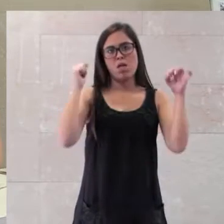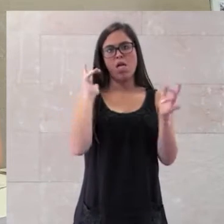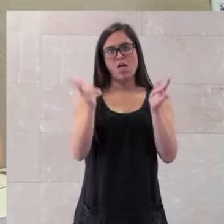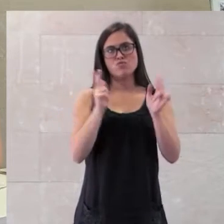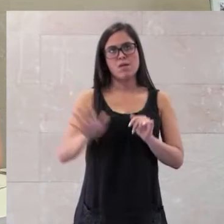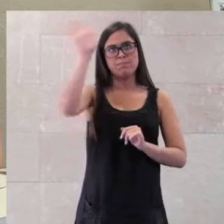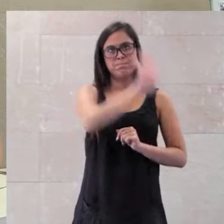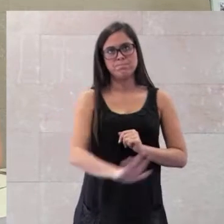vasca.